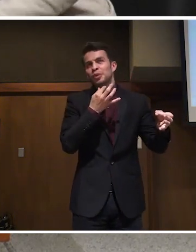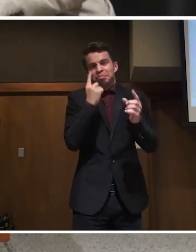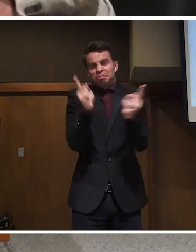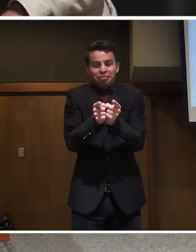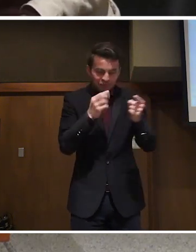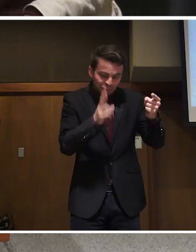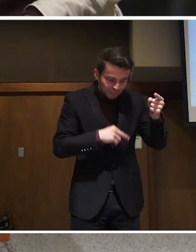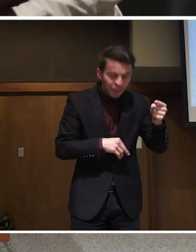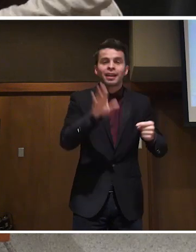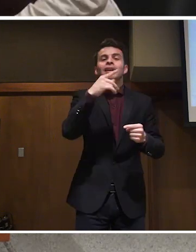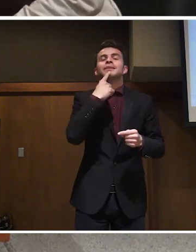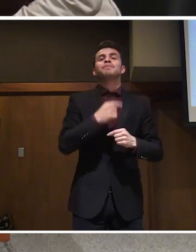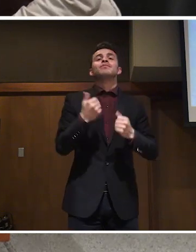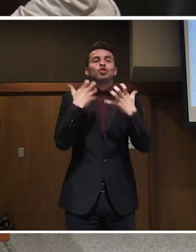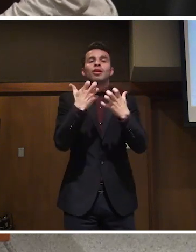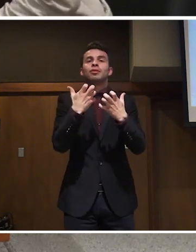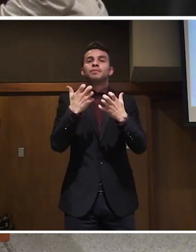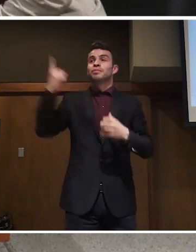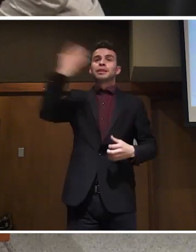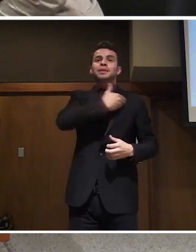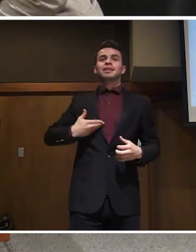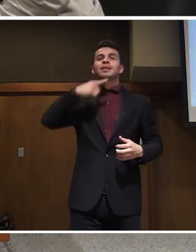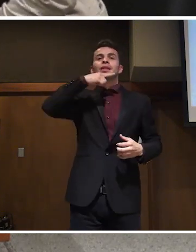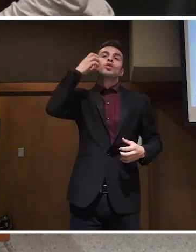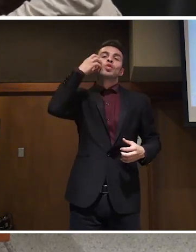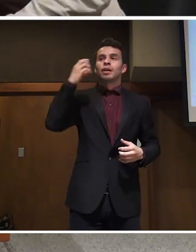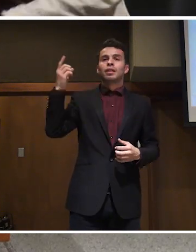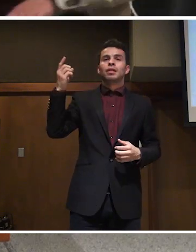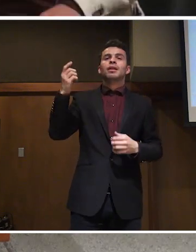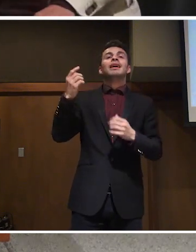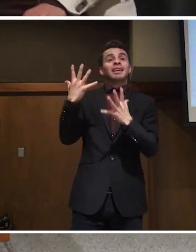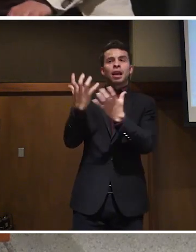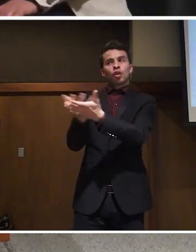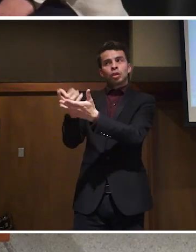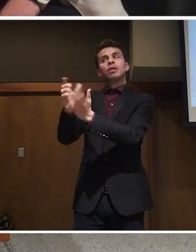de respuesta breve. ¿Cuál libro le recomendaría al actual presidente?